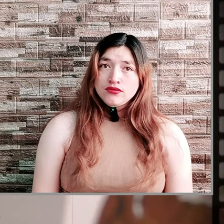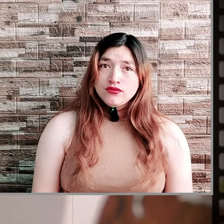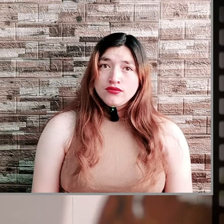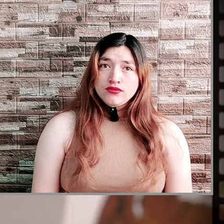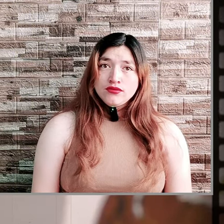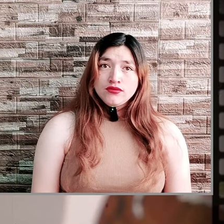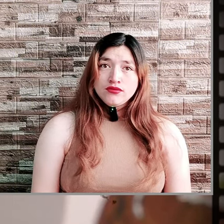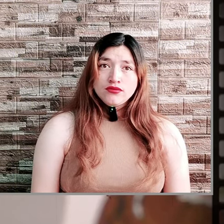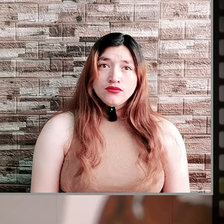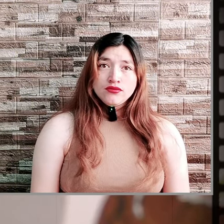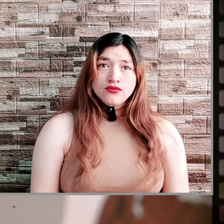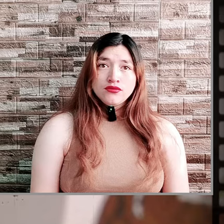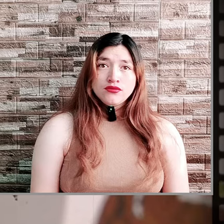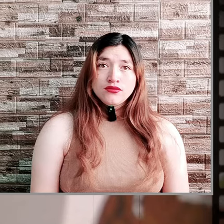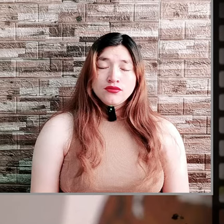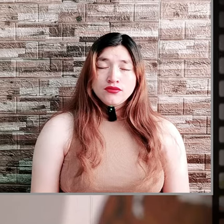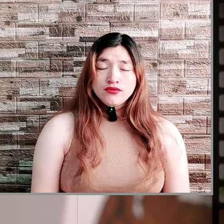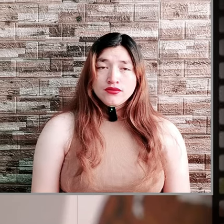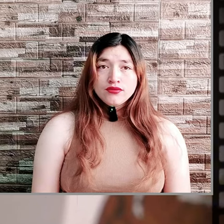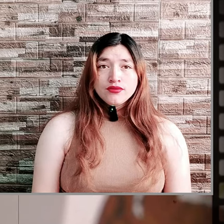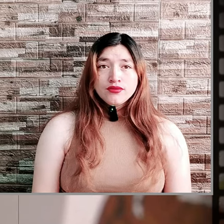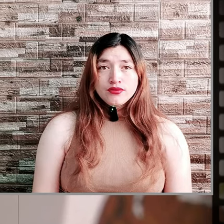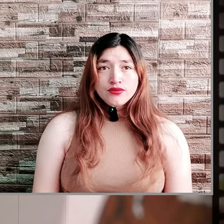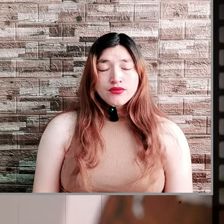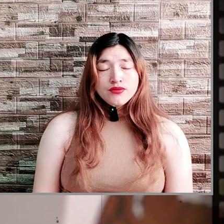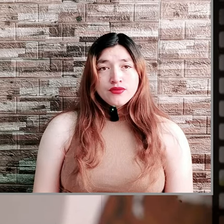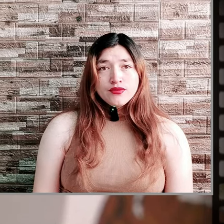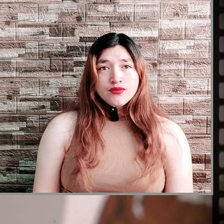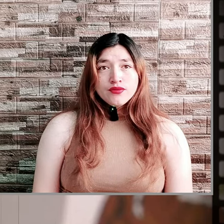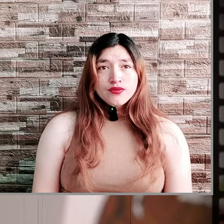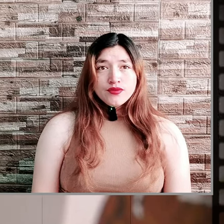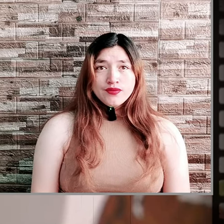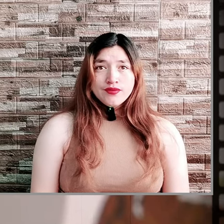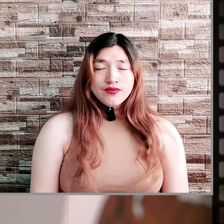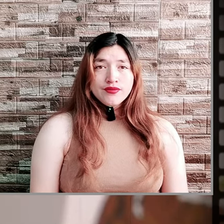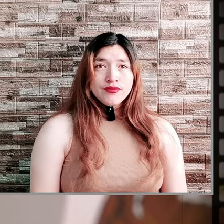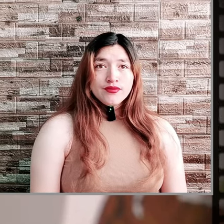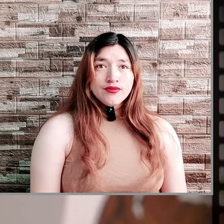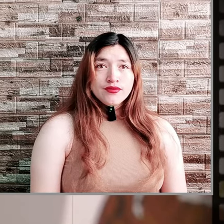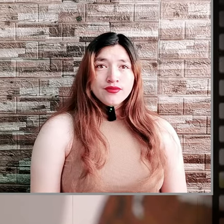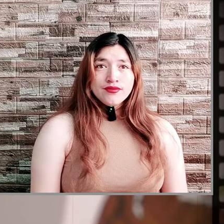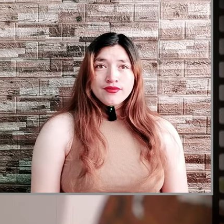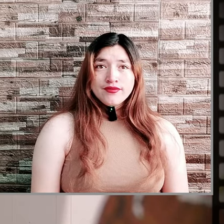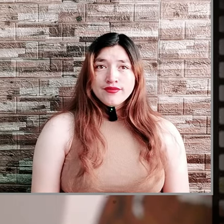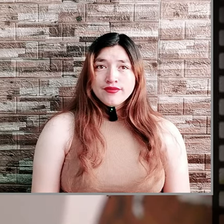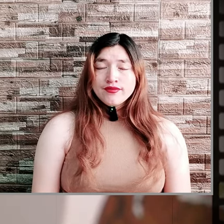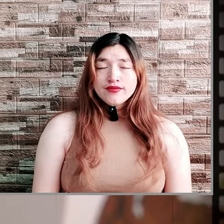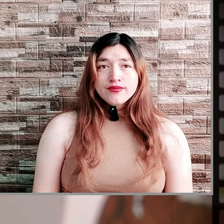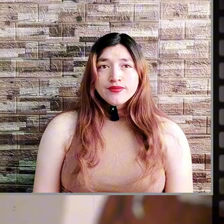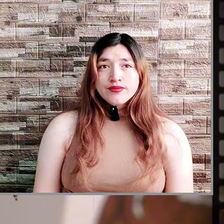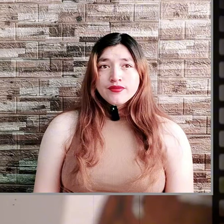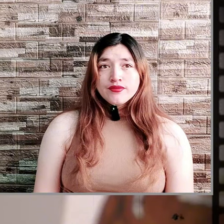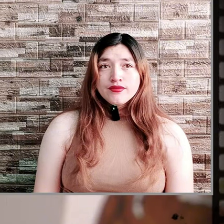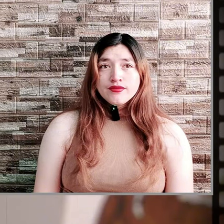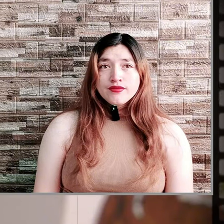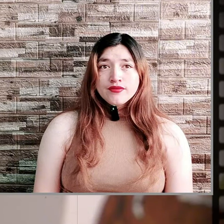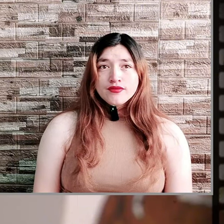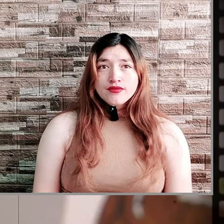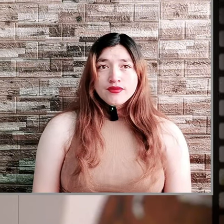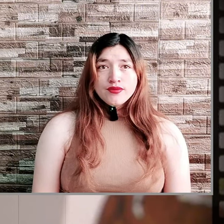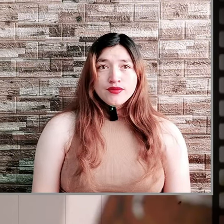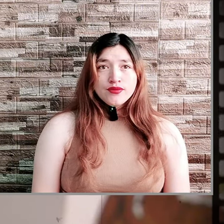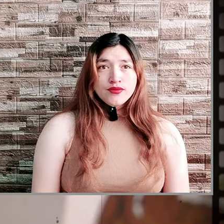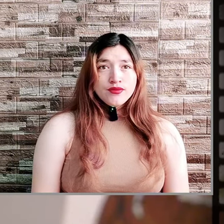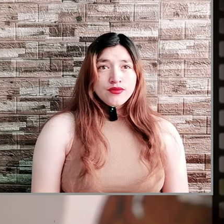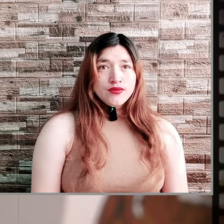liberara el comercio. Pues ahora hay una visión más de mercados regionales, por diversas razones. Entonces,